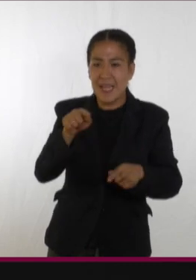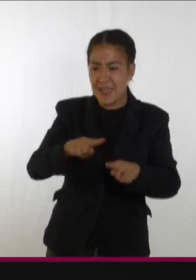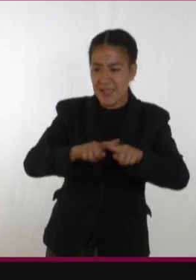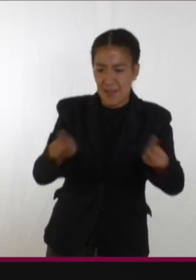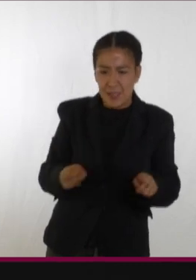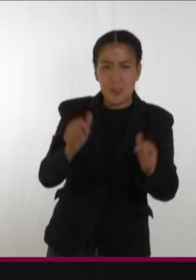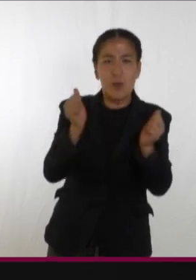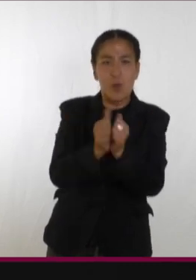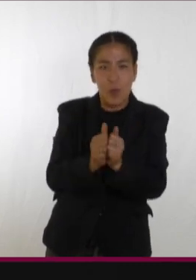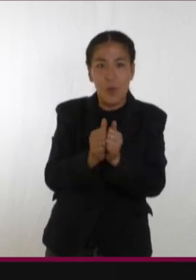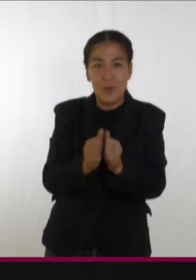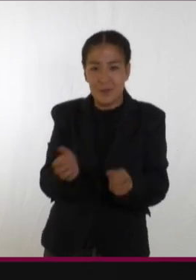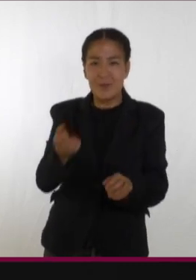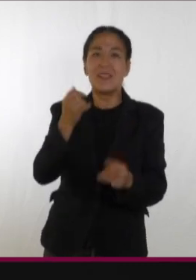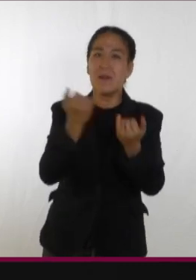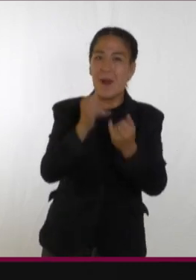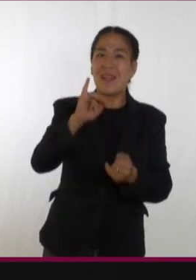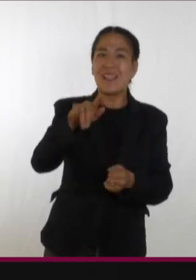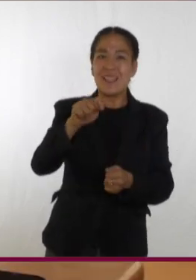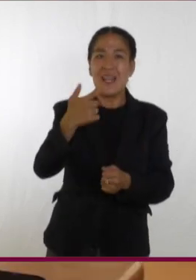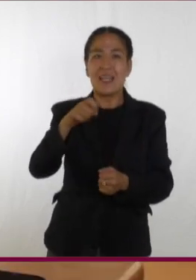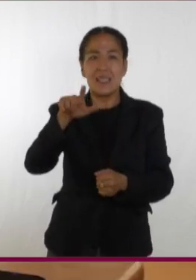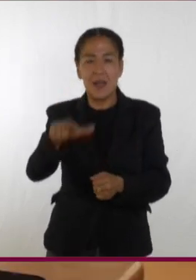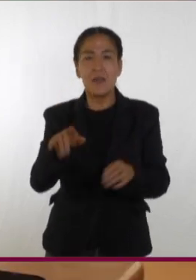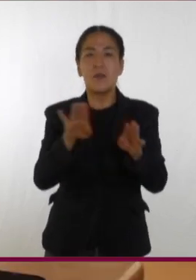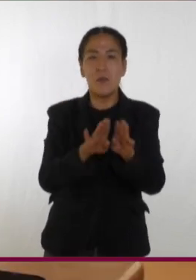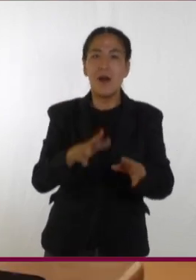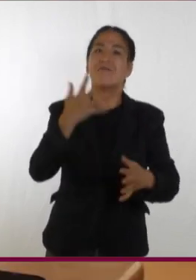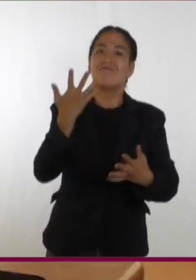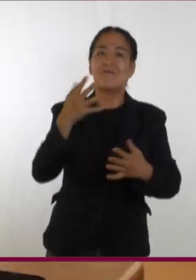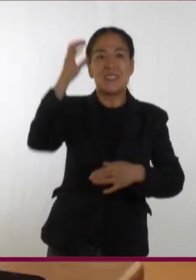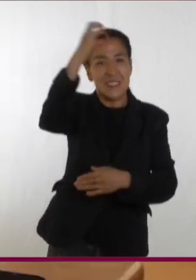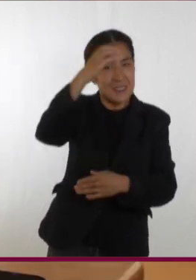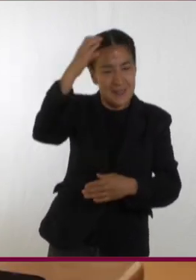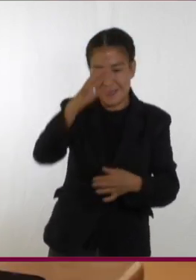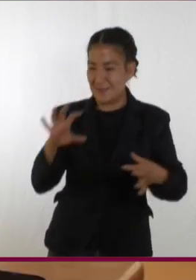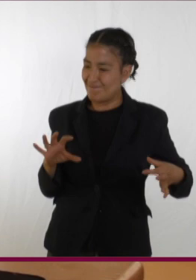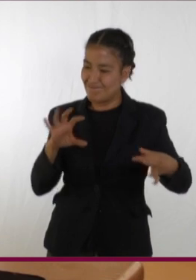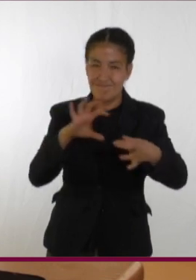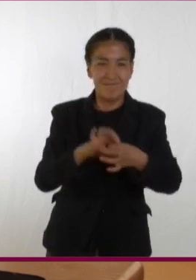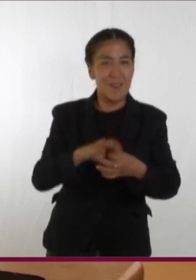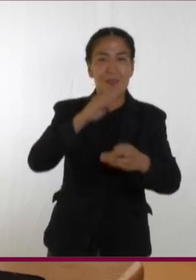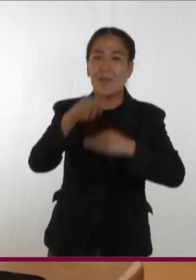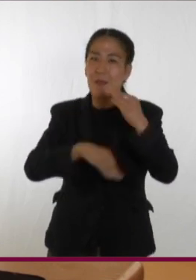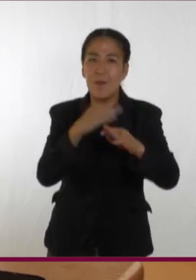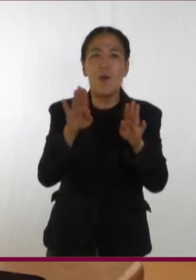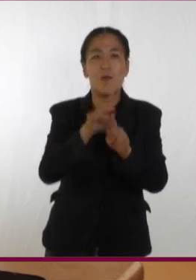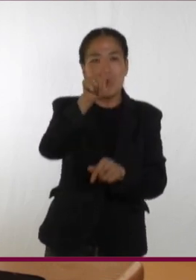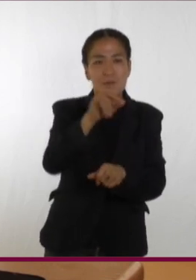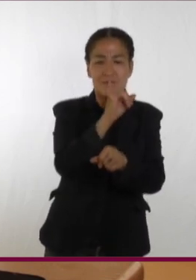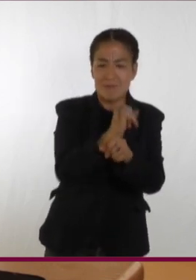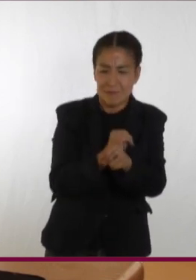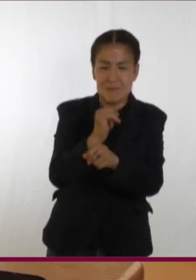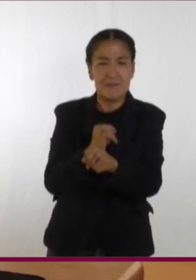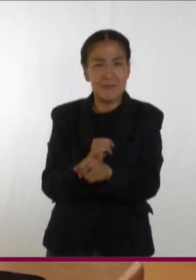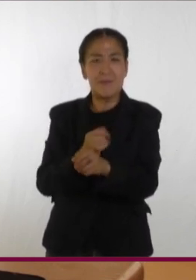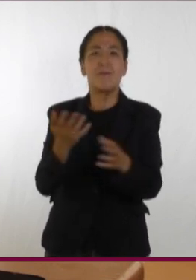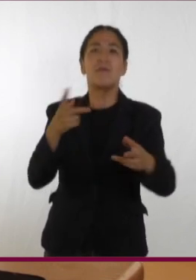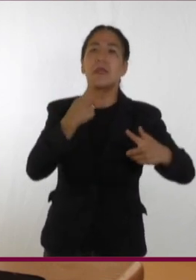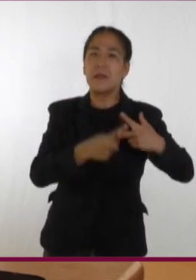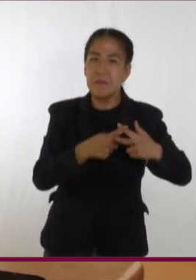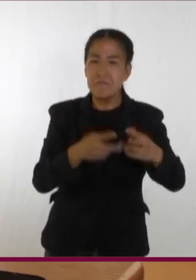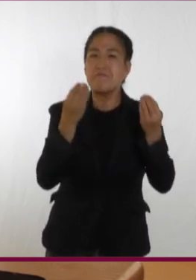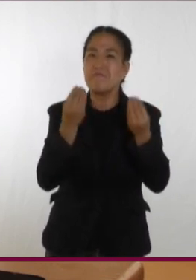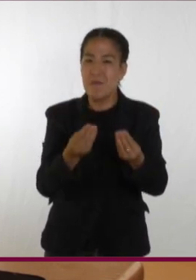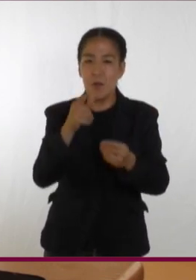ha abierto, o sea, el cálculo diferencial integral ha abierto pues el camino a muchísimas ciencias y permite